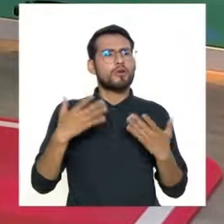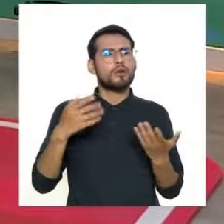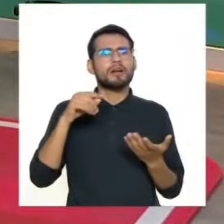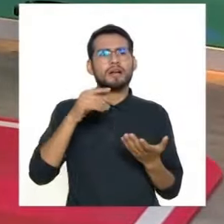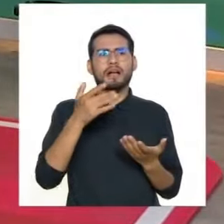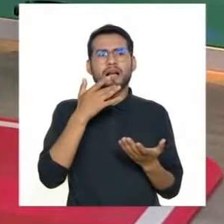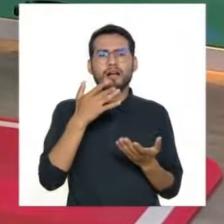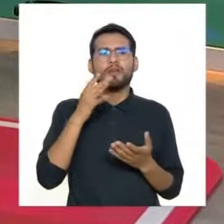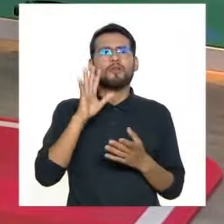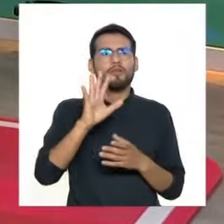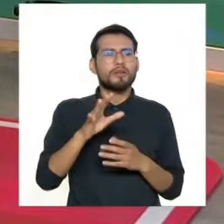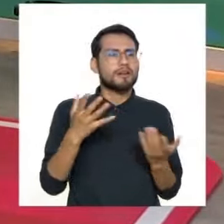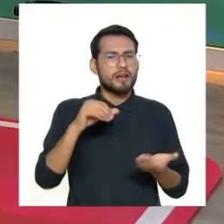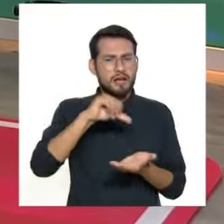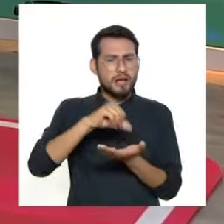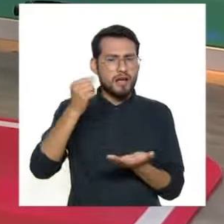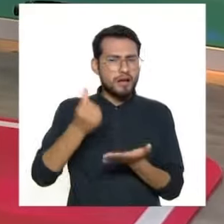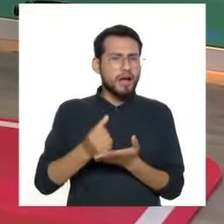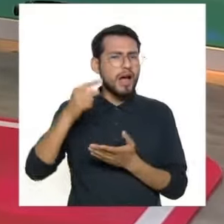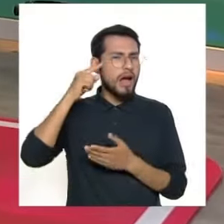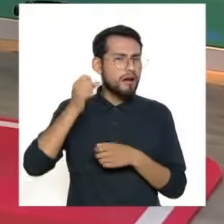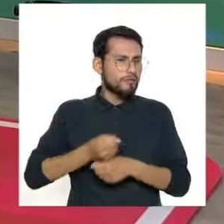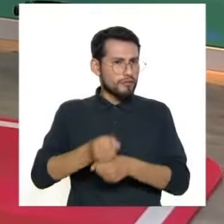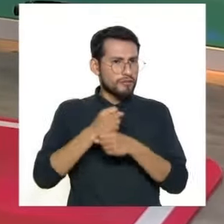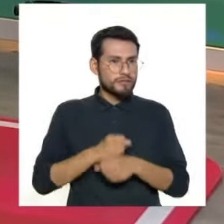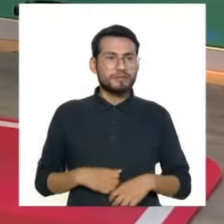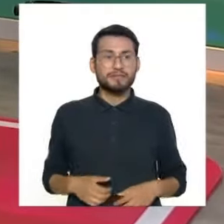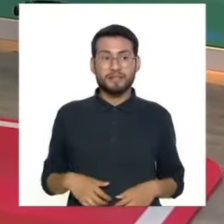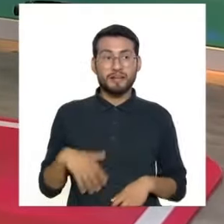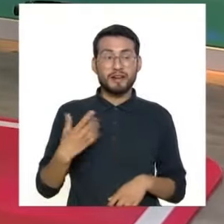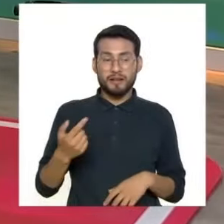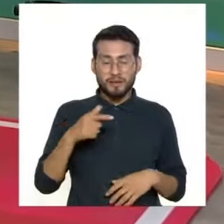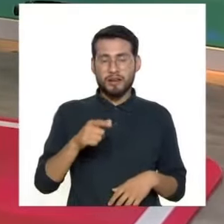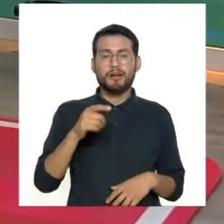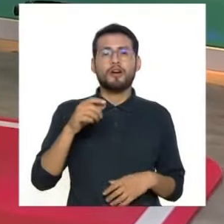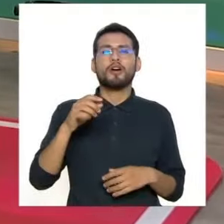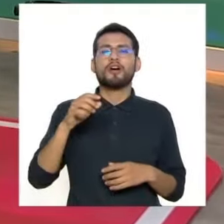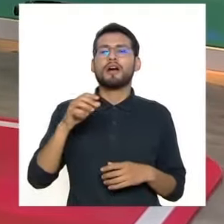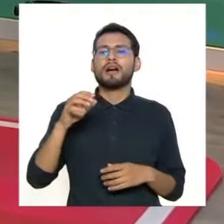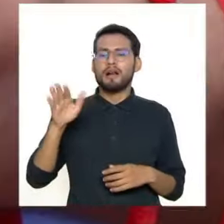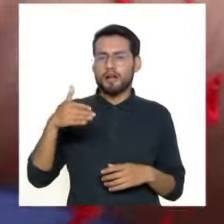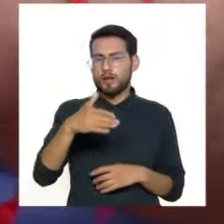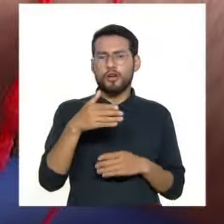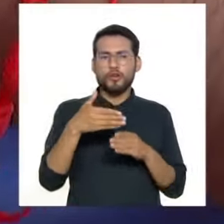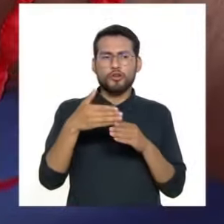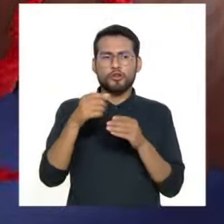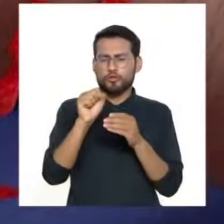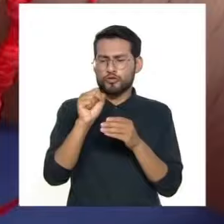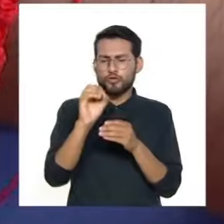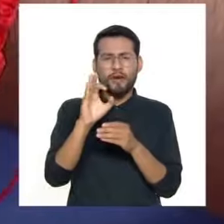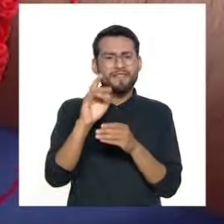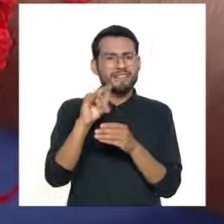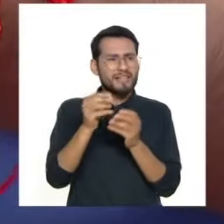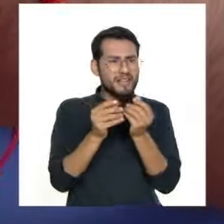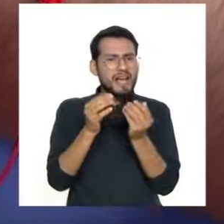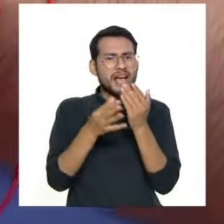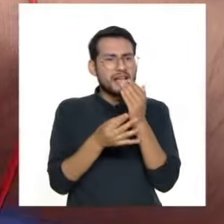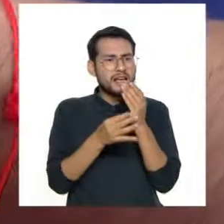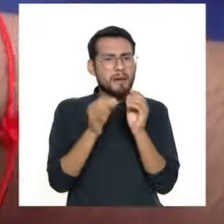ingredientes clásicos de un arroz chaufa mir Qué locura la cabaya sof fritada sof fritada en aceite